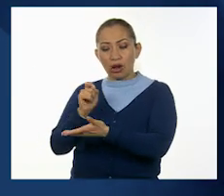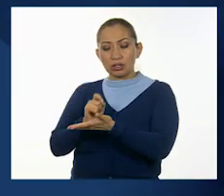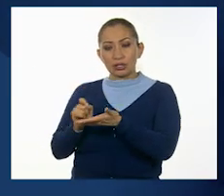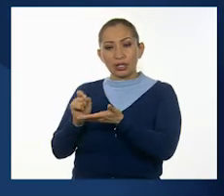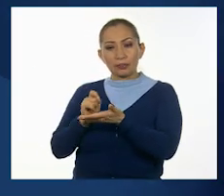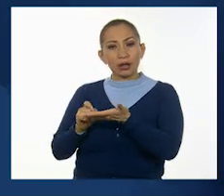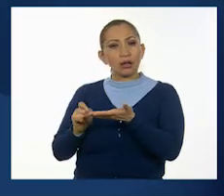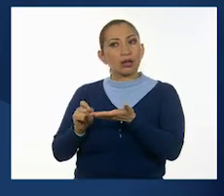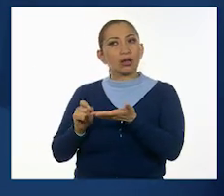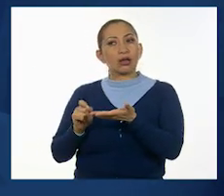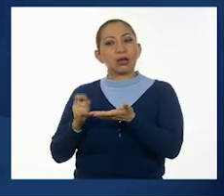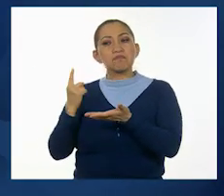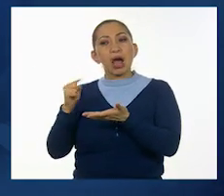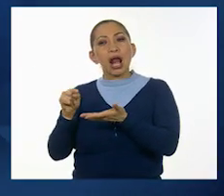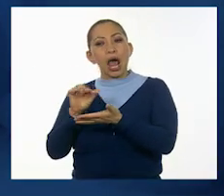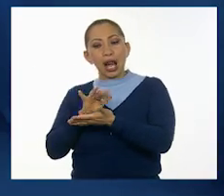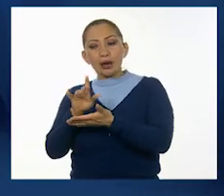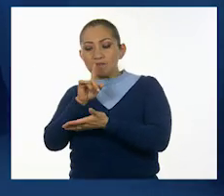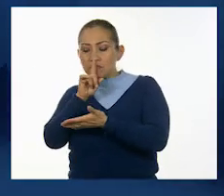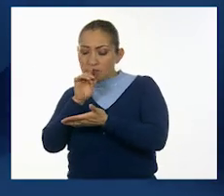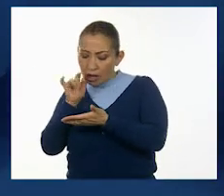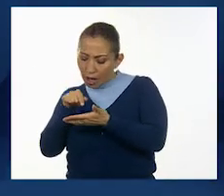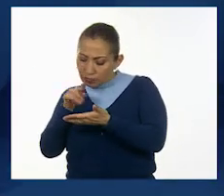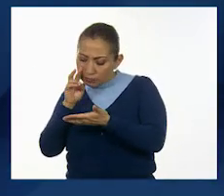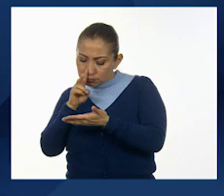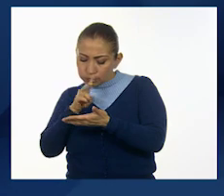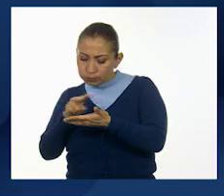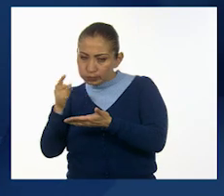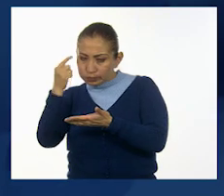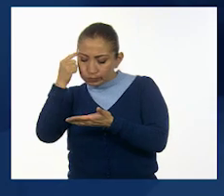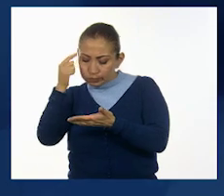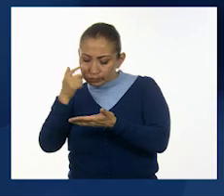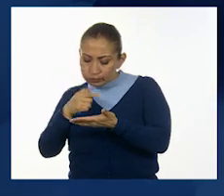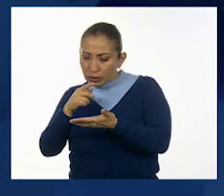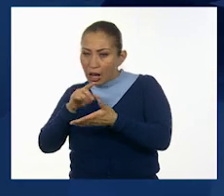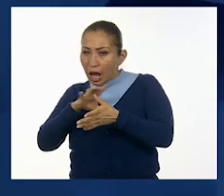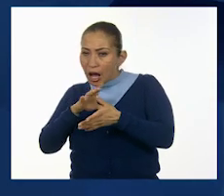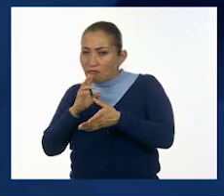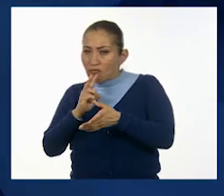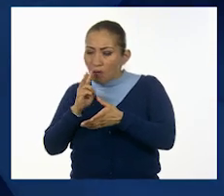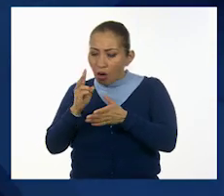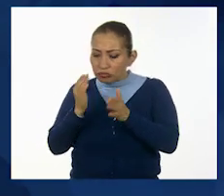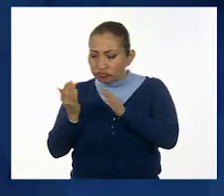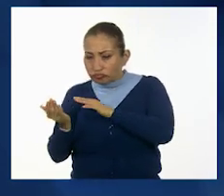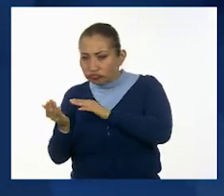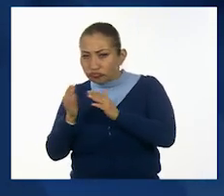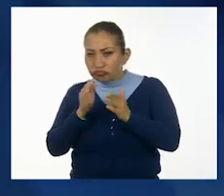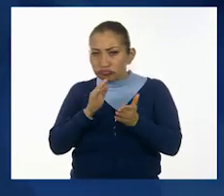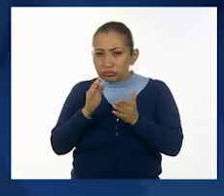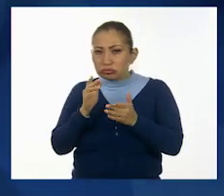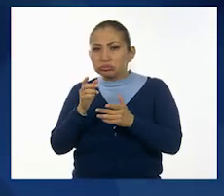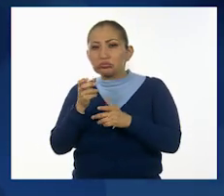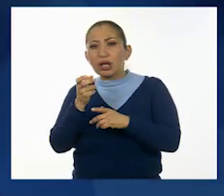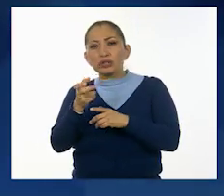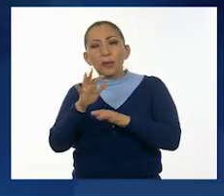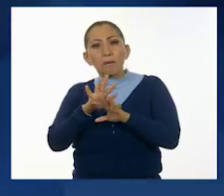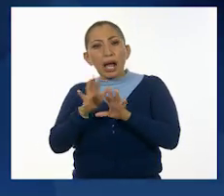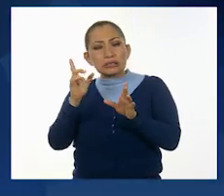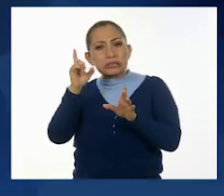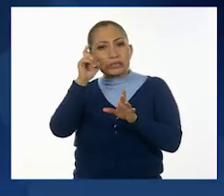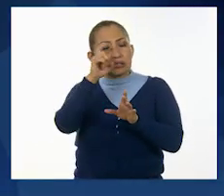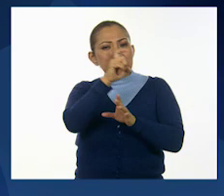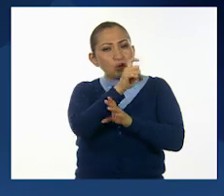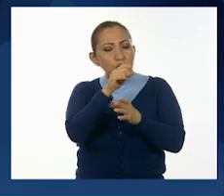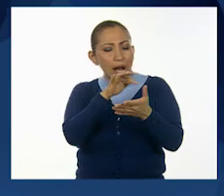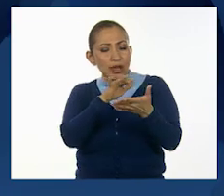escriben para leerse en silencio, intercalan distintas voces y que bueno, eso hace mucho más